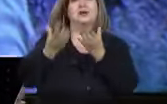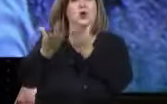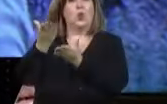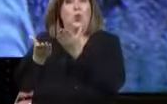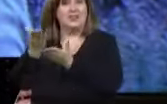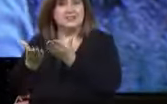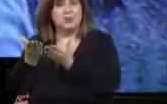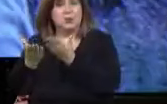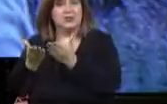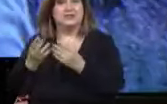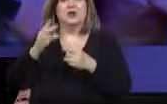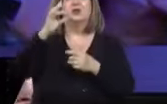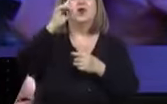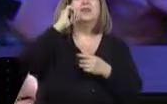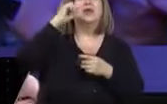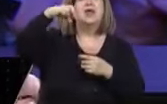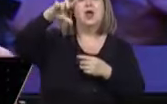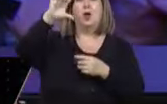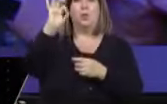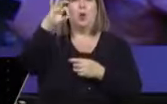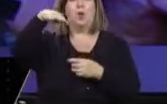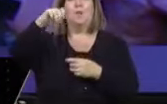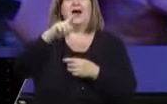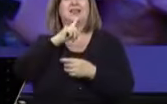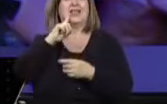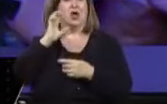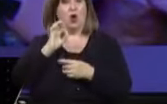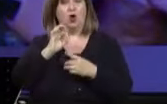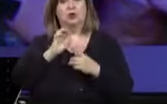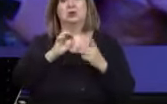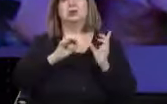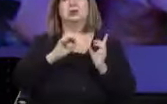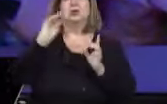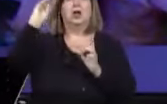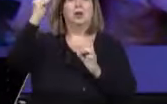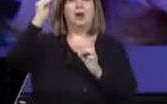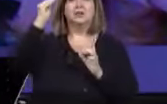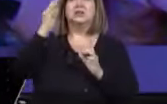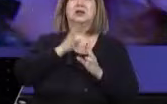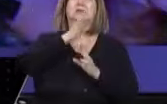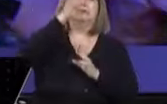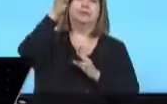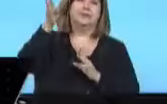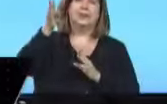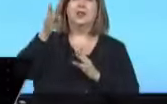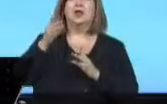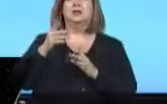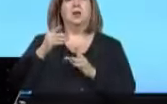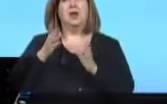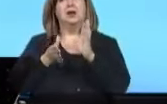Claro. El diplomático, a ver, se ha movido por el lado de, por ejemplo, mandar gente de Brasil que hable con los malienses para ver si